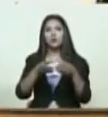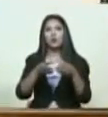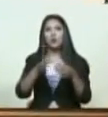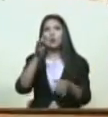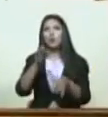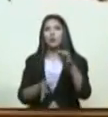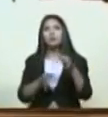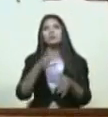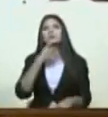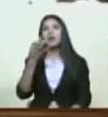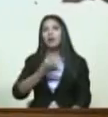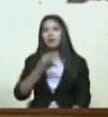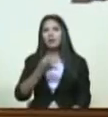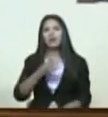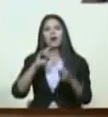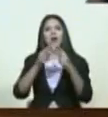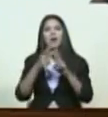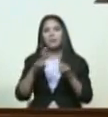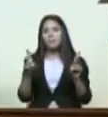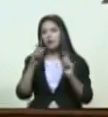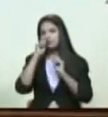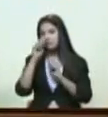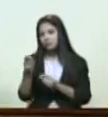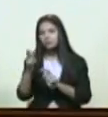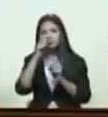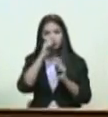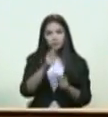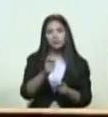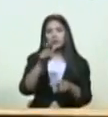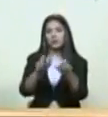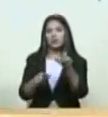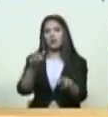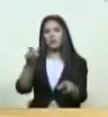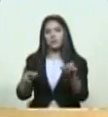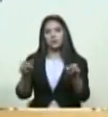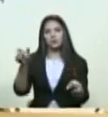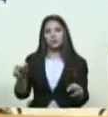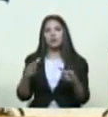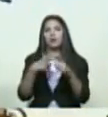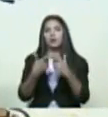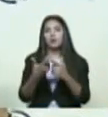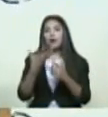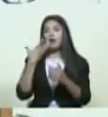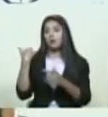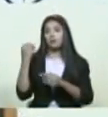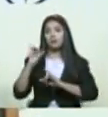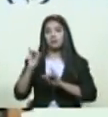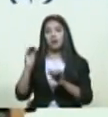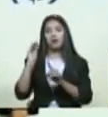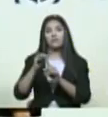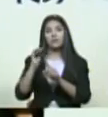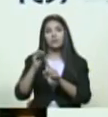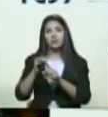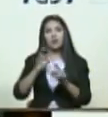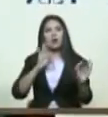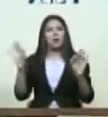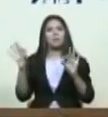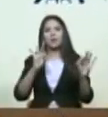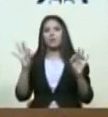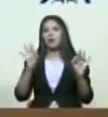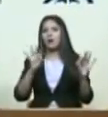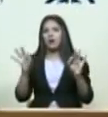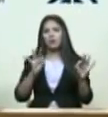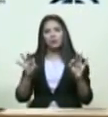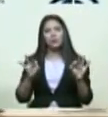Verdad, la Paz y la Reparación de las Víctimas. Y en ese sentido, como ya anuncié, estamos preparando los